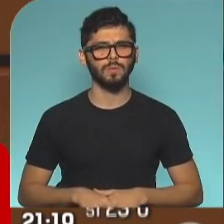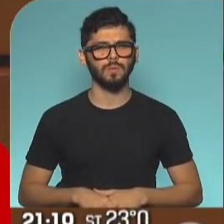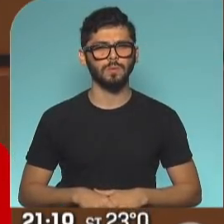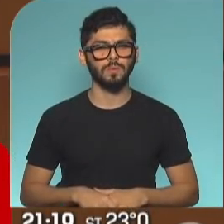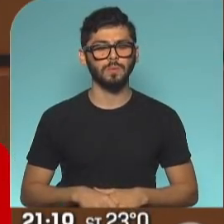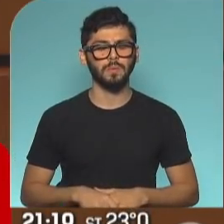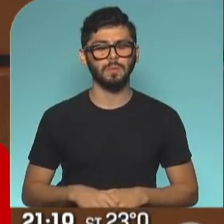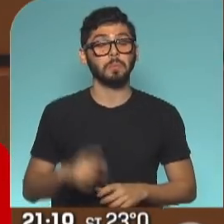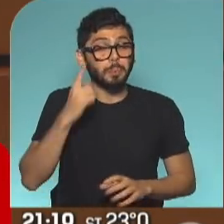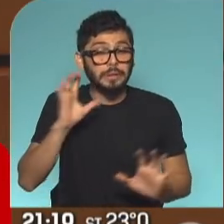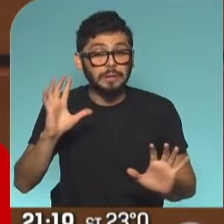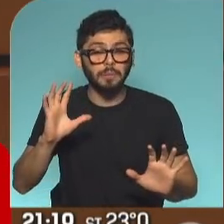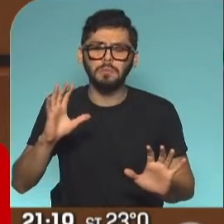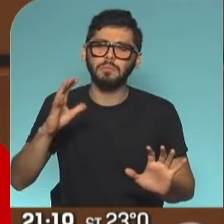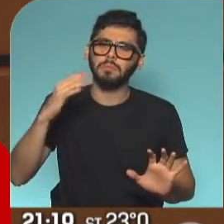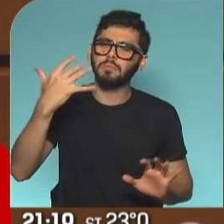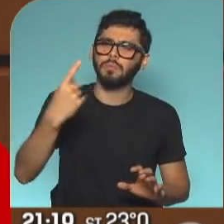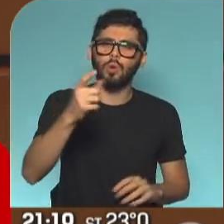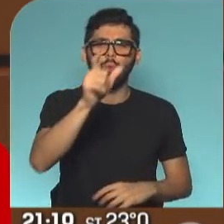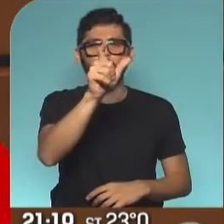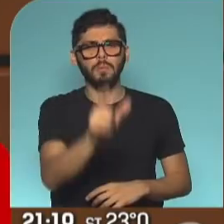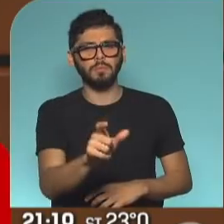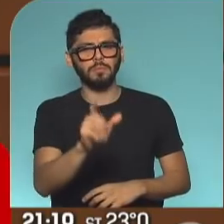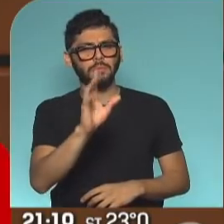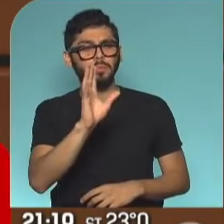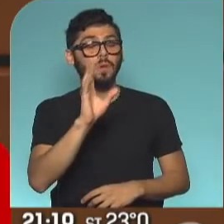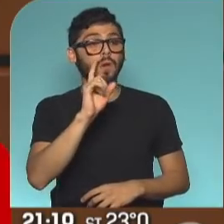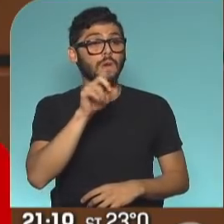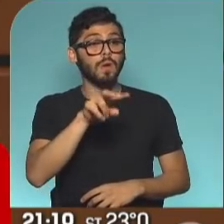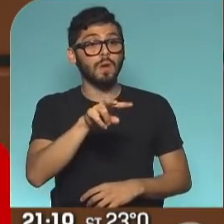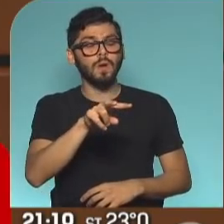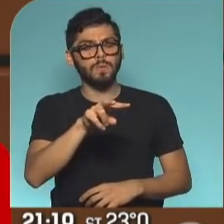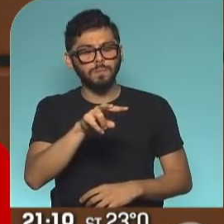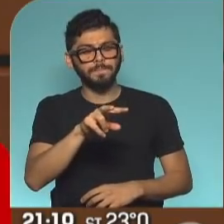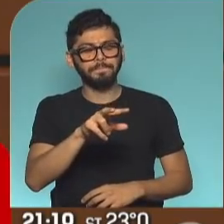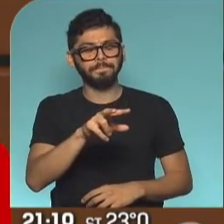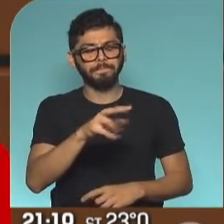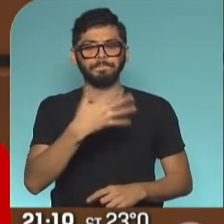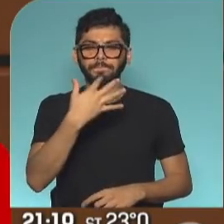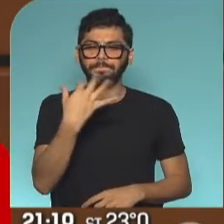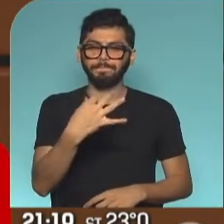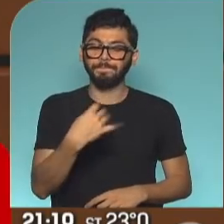Pero escuché decir a alguien algo que es bastante cierto para mi pesar.